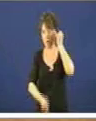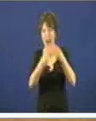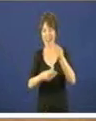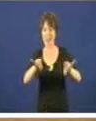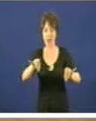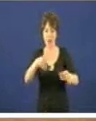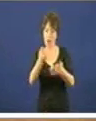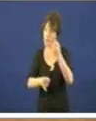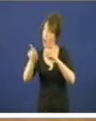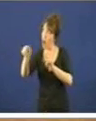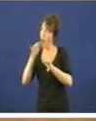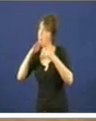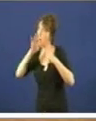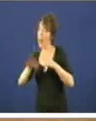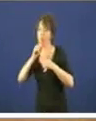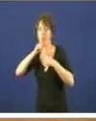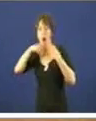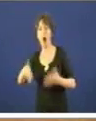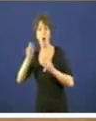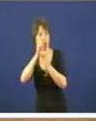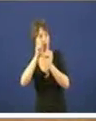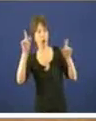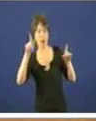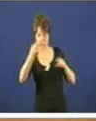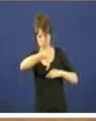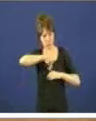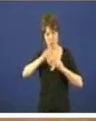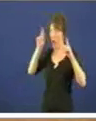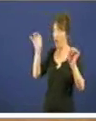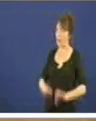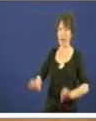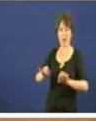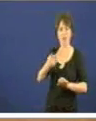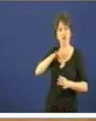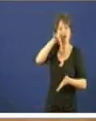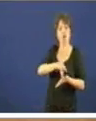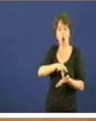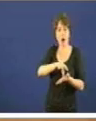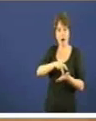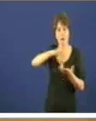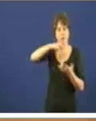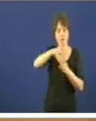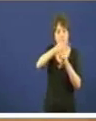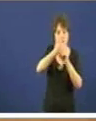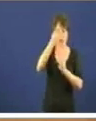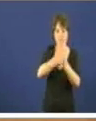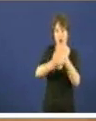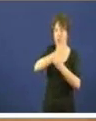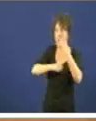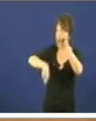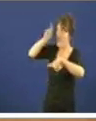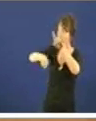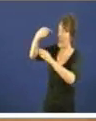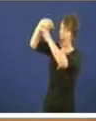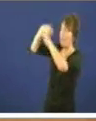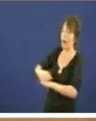Nós estuvemos en cada escenario financeiro improvisado polo goberno de España cumplindo as nosas obrigas. Por